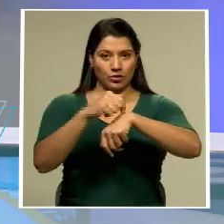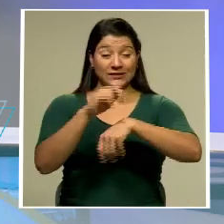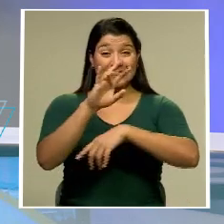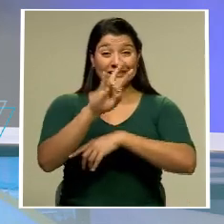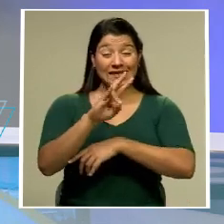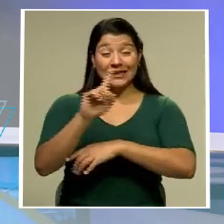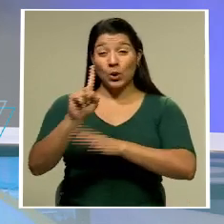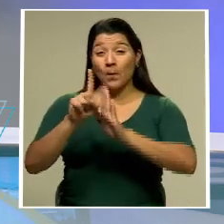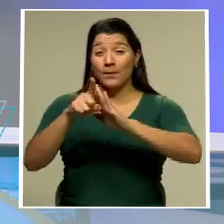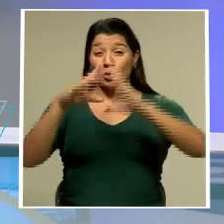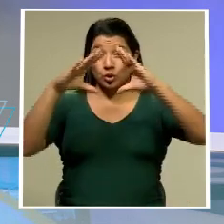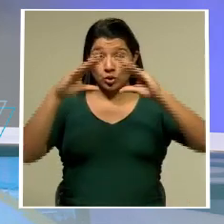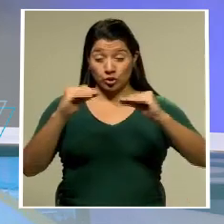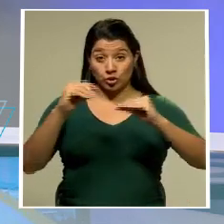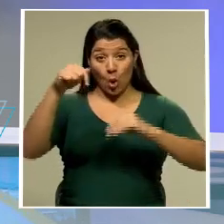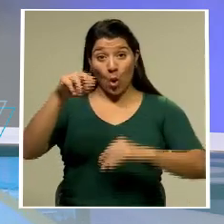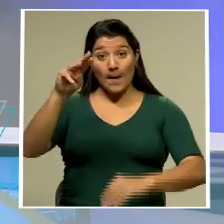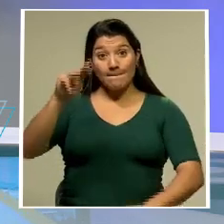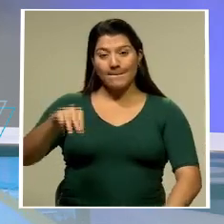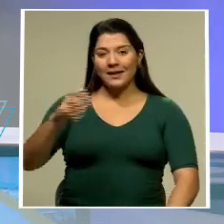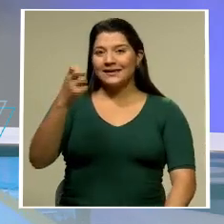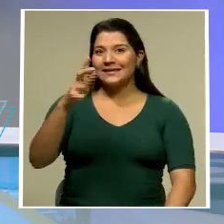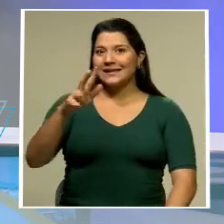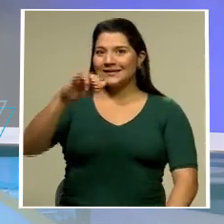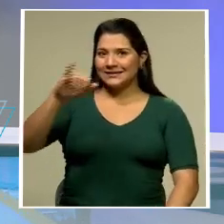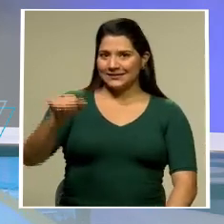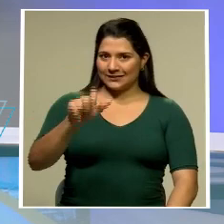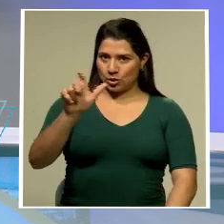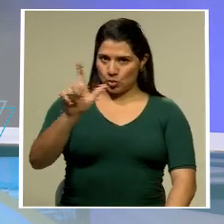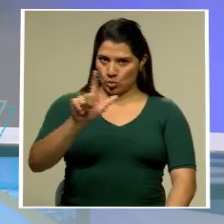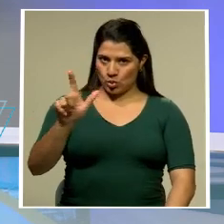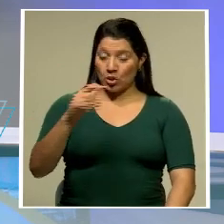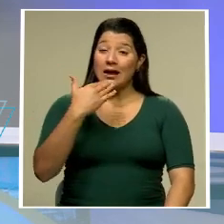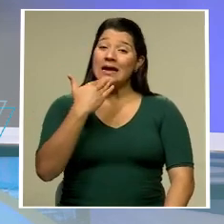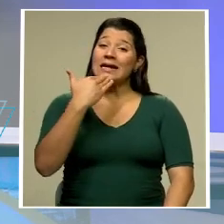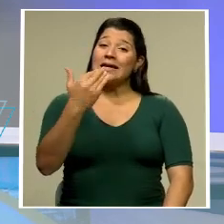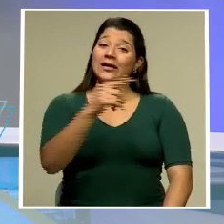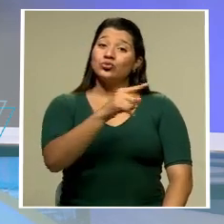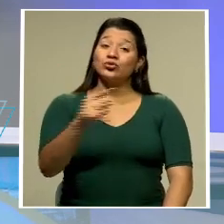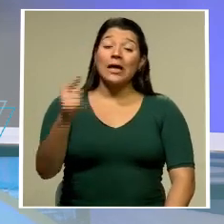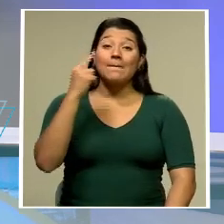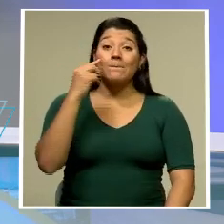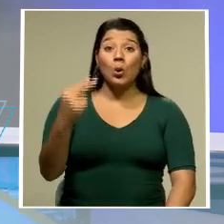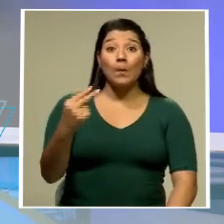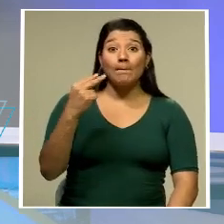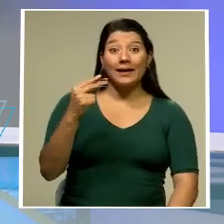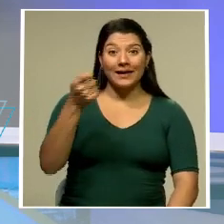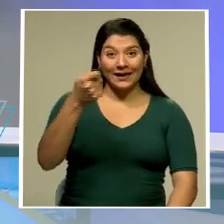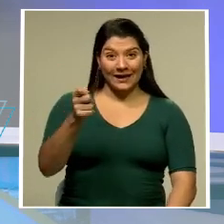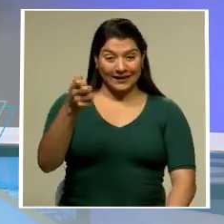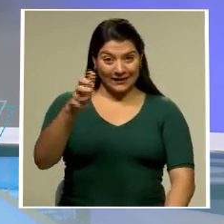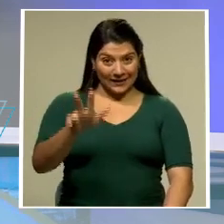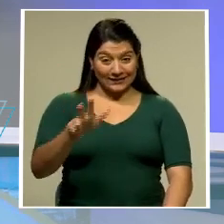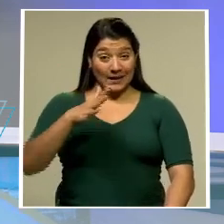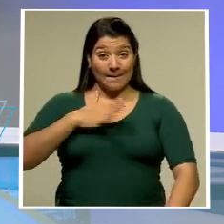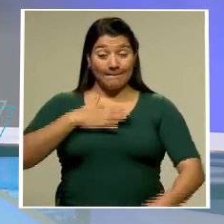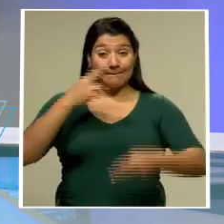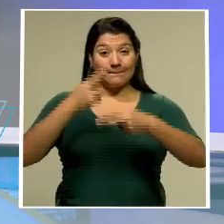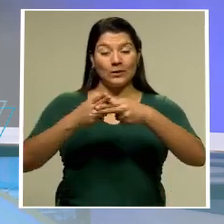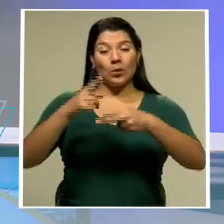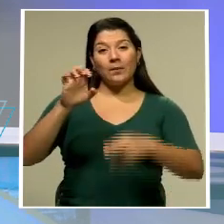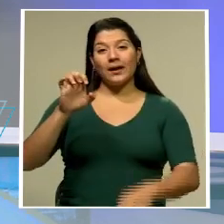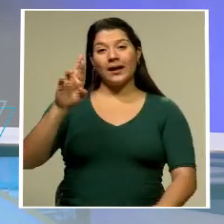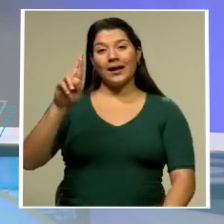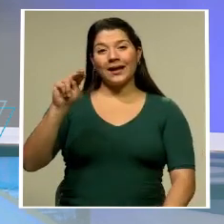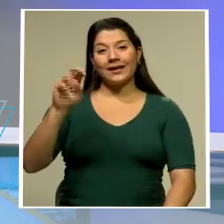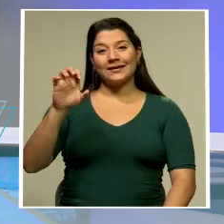7:01 de este martes 13 de julio. Gracias por informarse con la señal de Canal 13. Soy